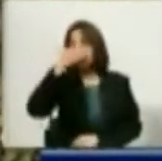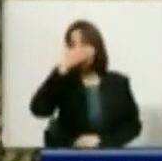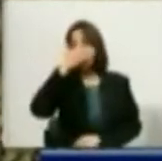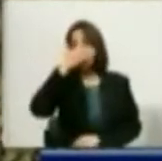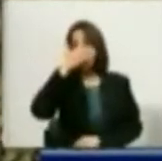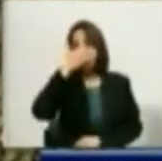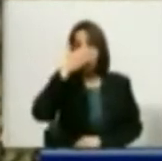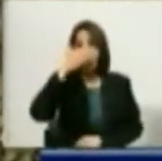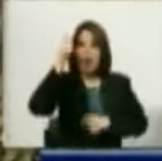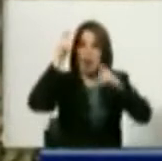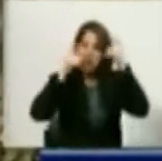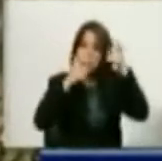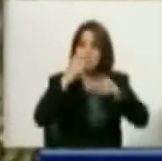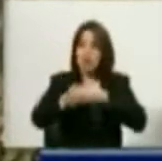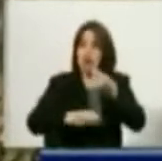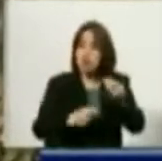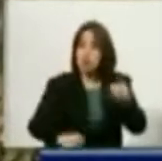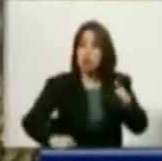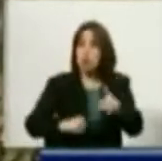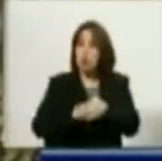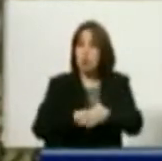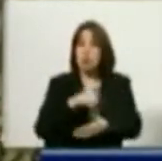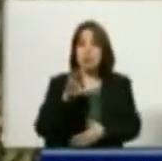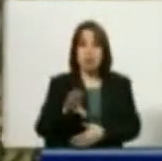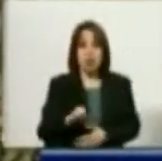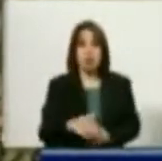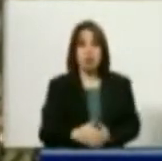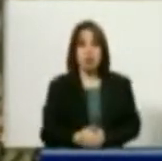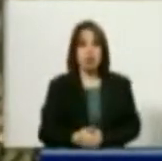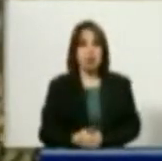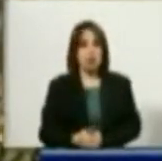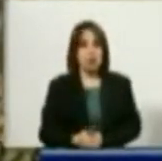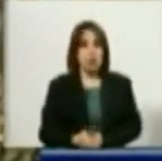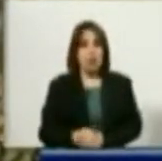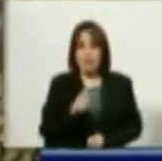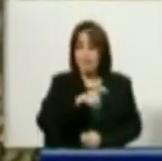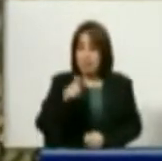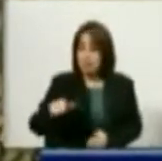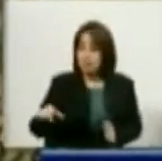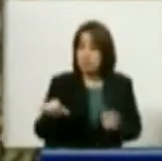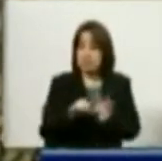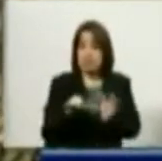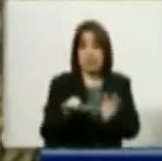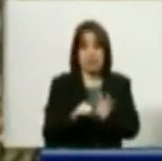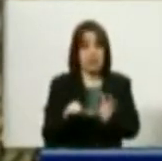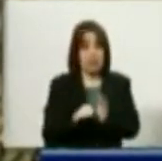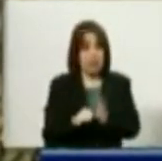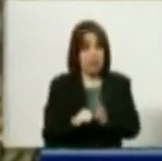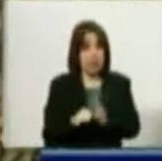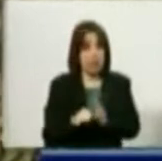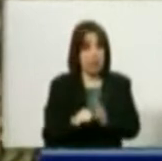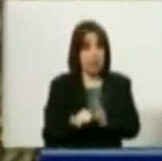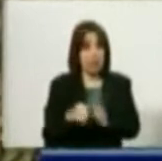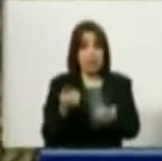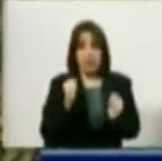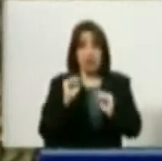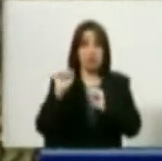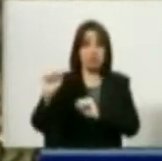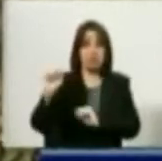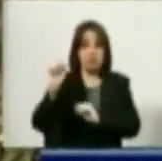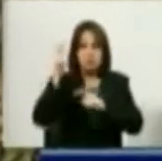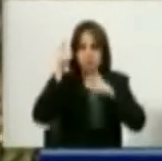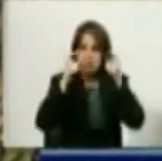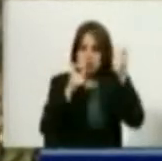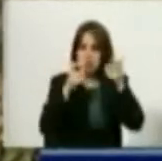Chávez iban a darle un golpe de estado Caldera gente muy cercana a Caldera para evitar que el comandante Chávez ganara